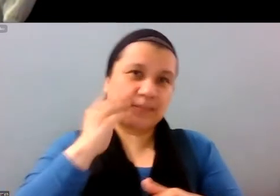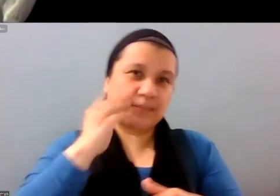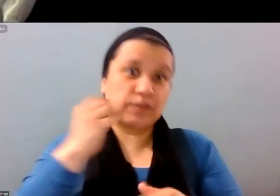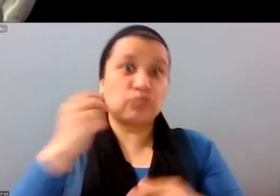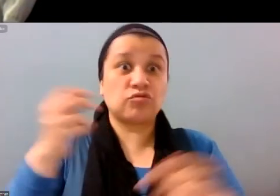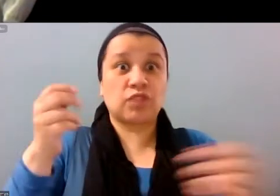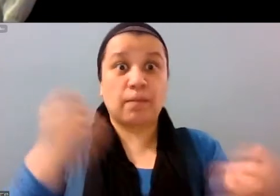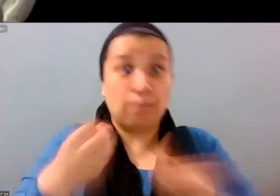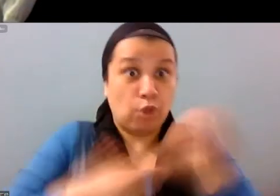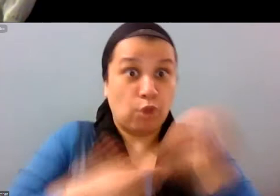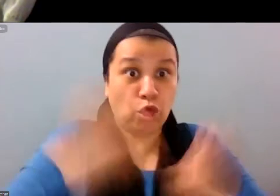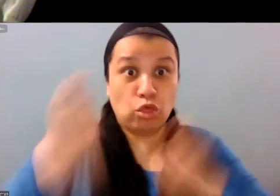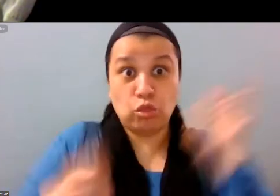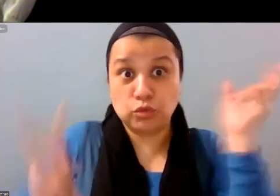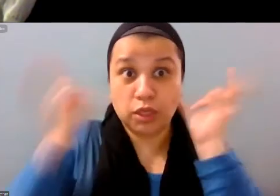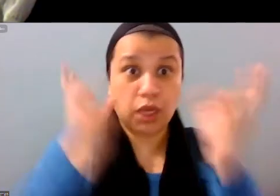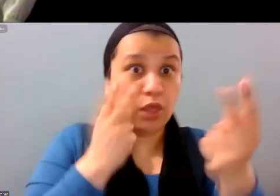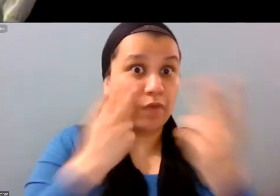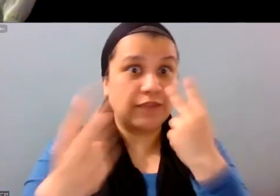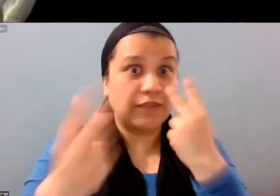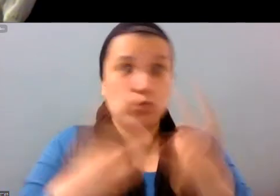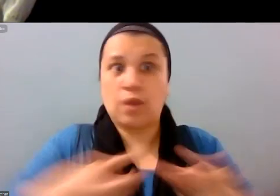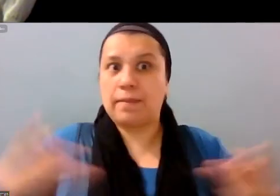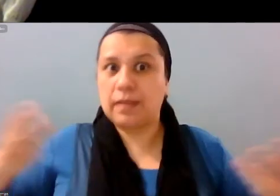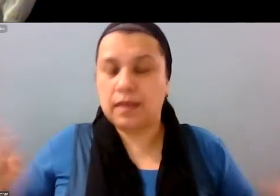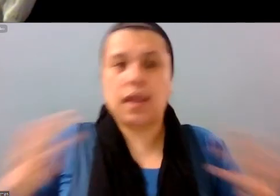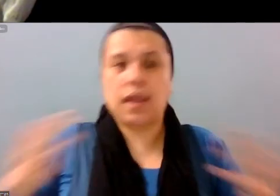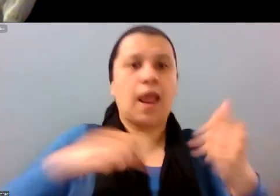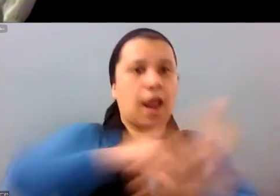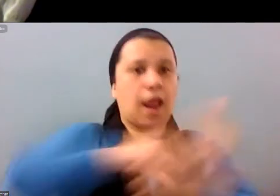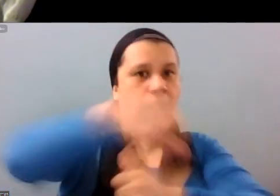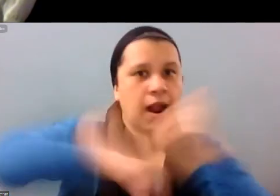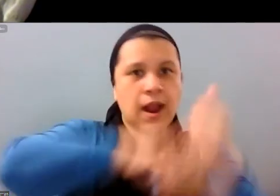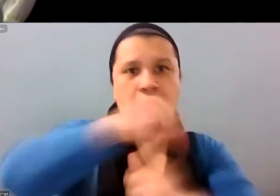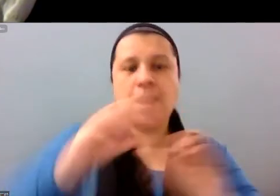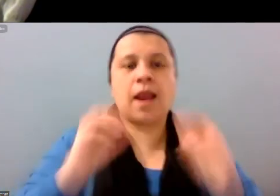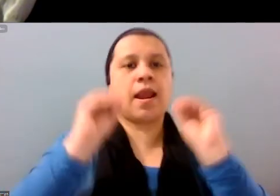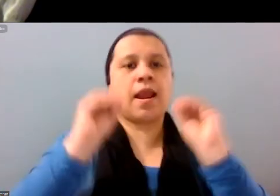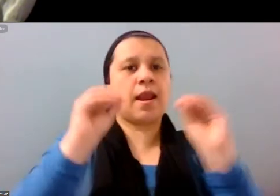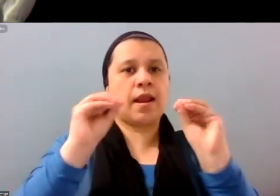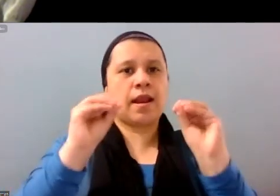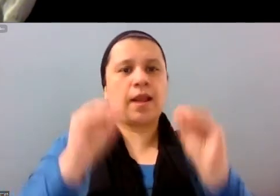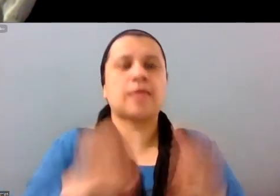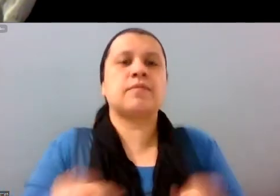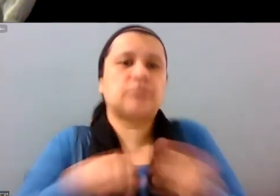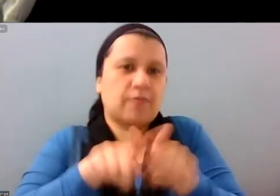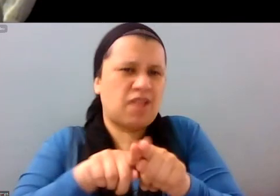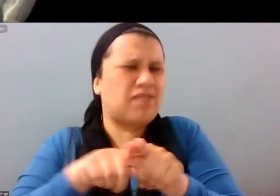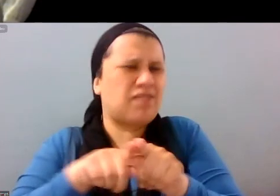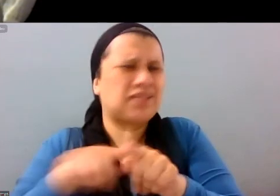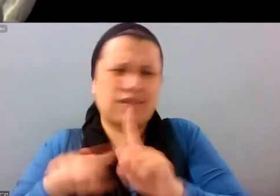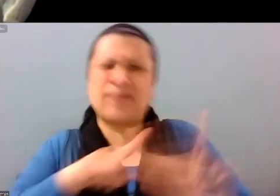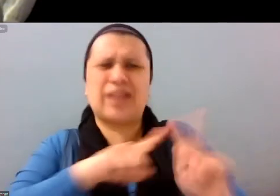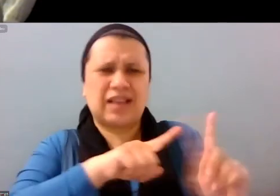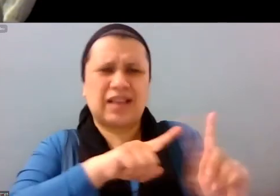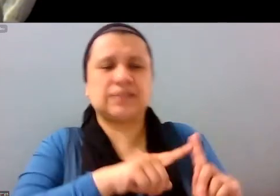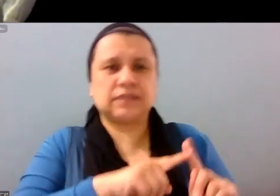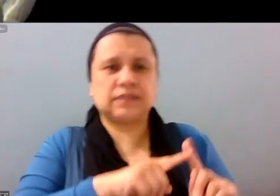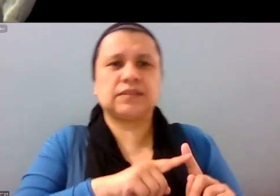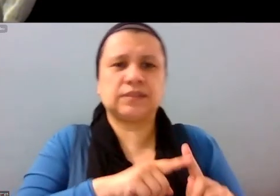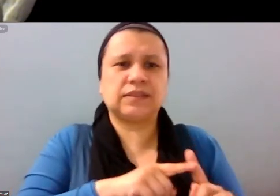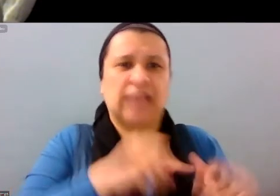materiales de intercambios académicos en el marco de todas y cada una de las áreas que